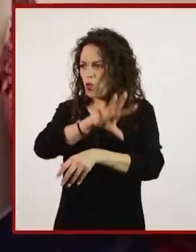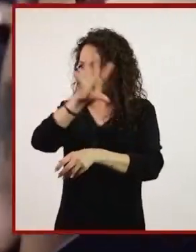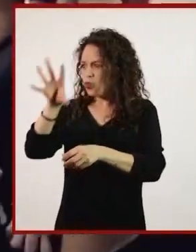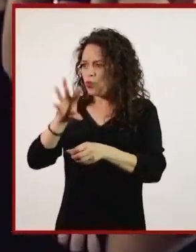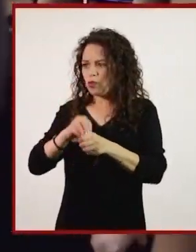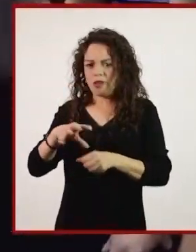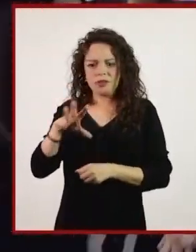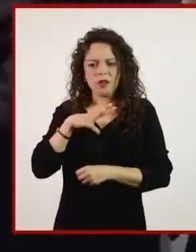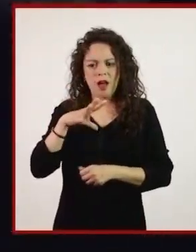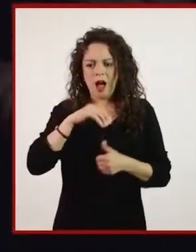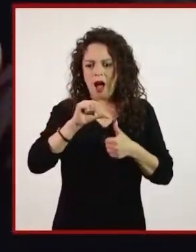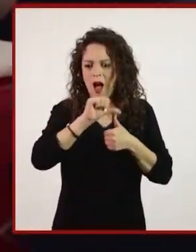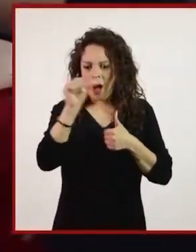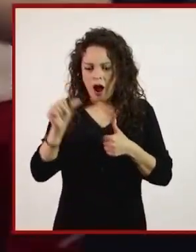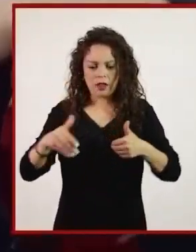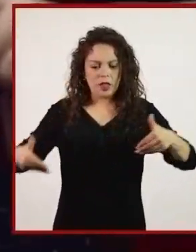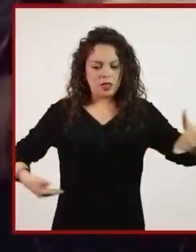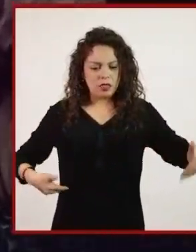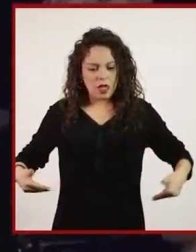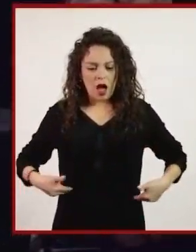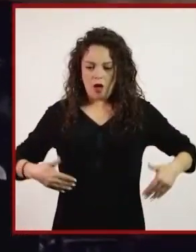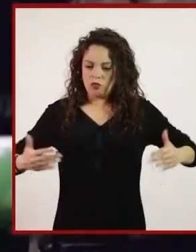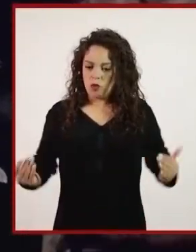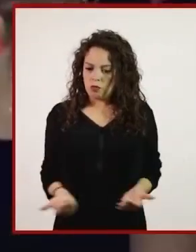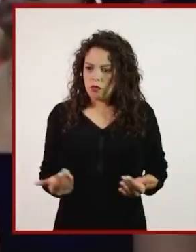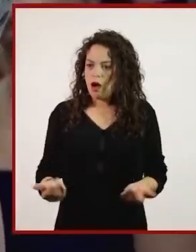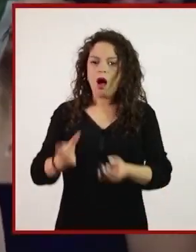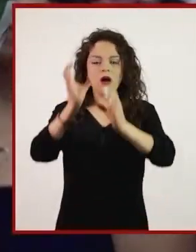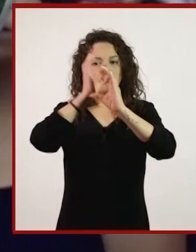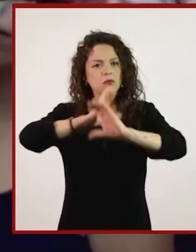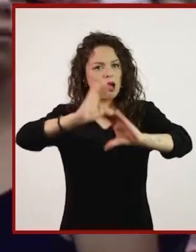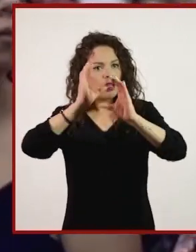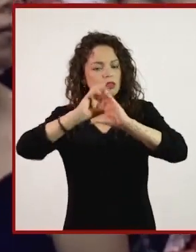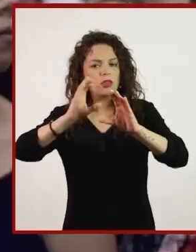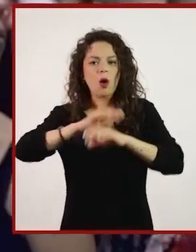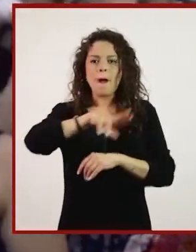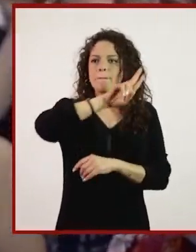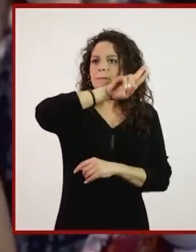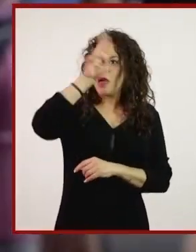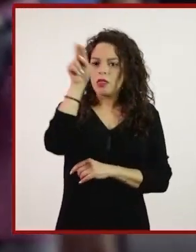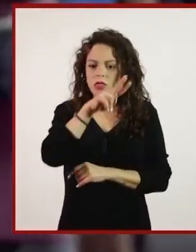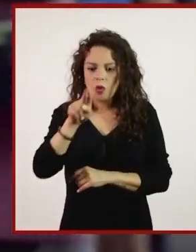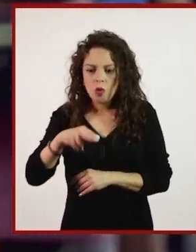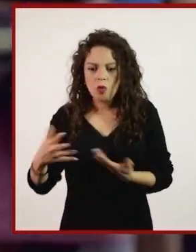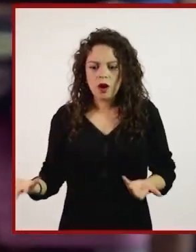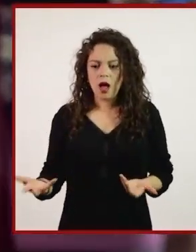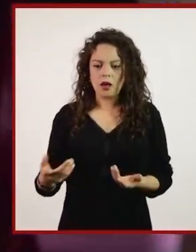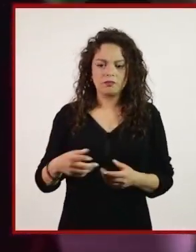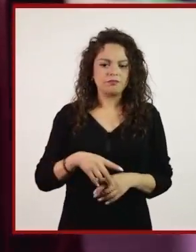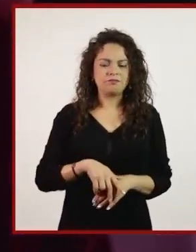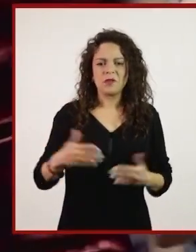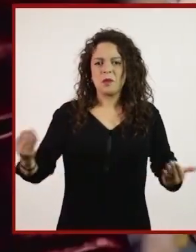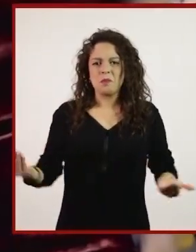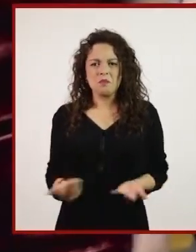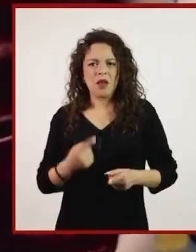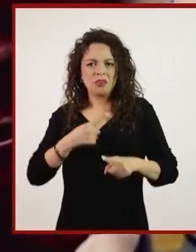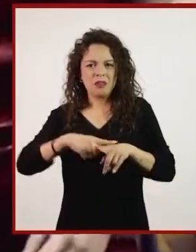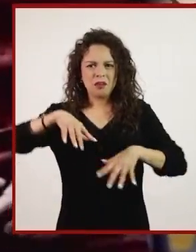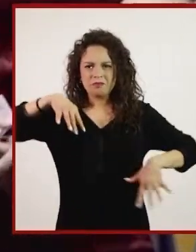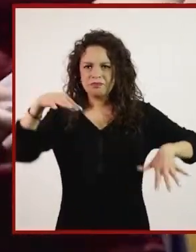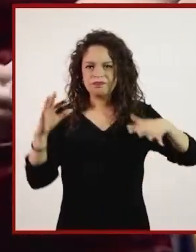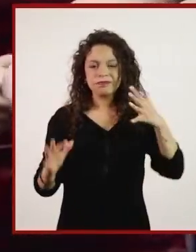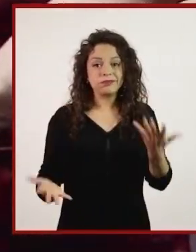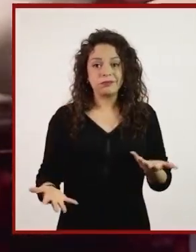hubo, todo era arte, ¿no? Había danza, había teatro, había cantos, había pintura, había intervención,